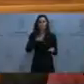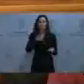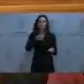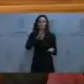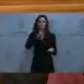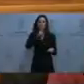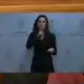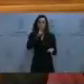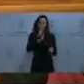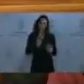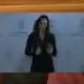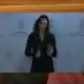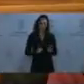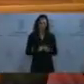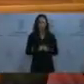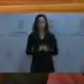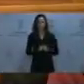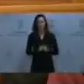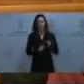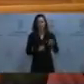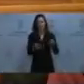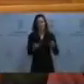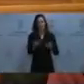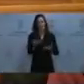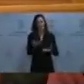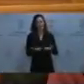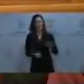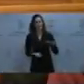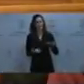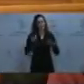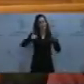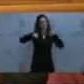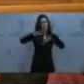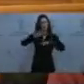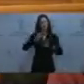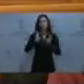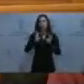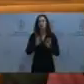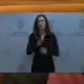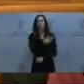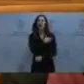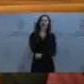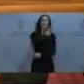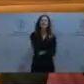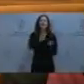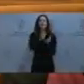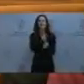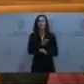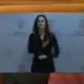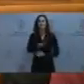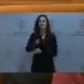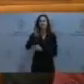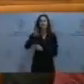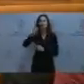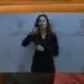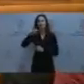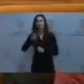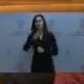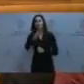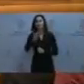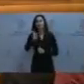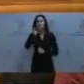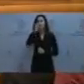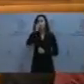¿no? Tienen ustedes que hacer equilibrios. Mire, los datos de los avales y préstamos concedidos a Sogepsa a 30 de junio de